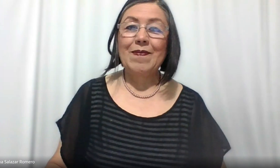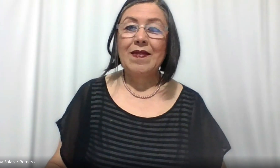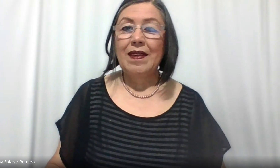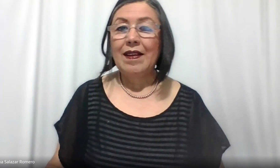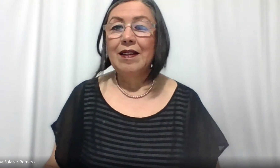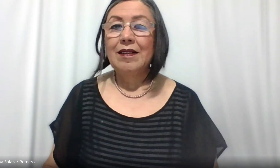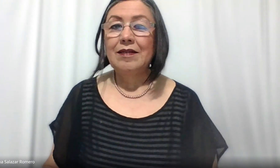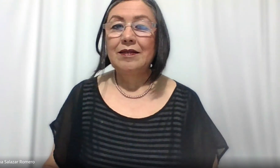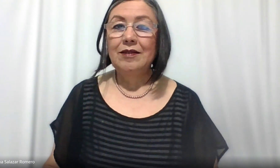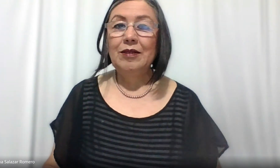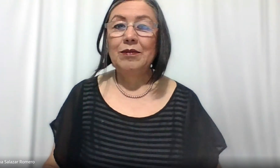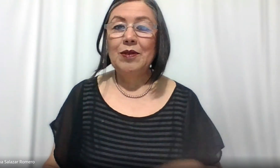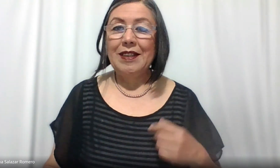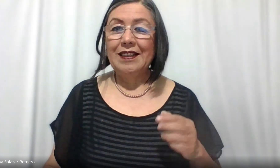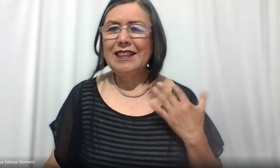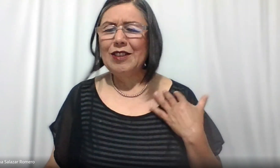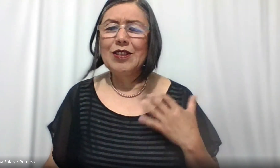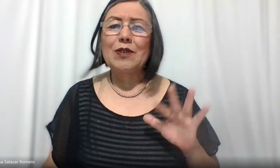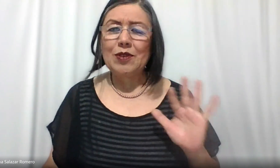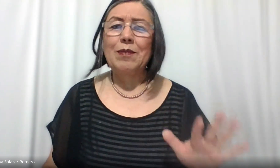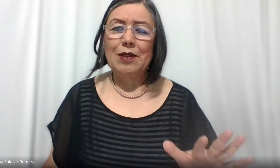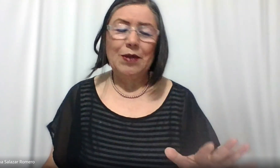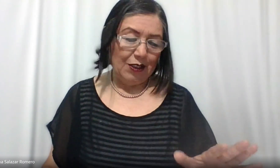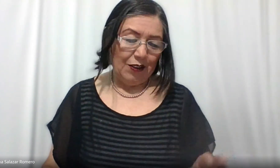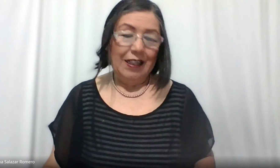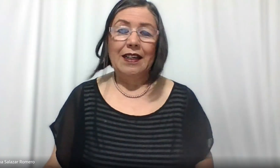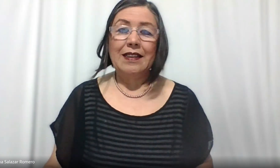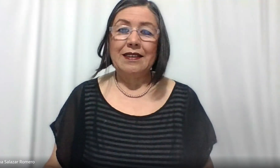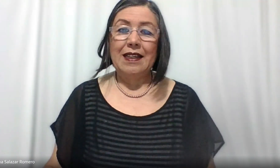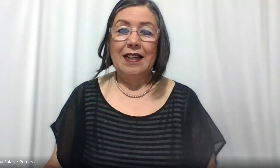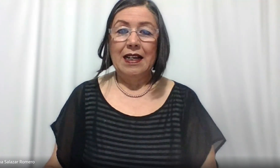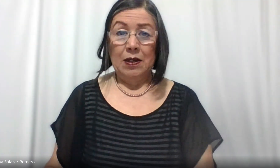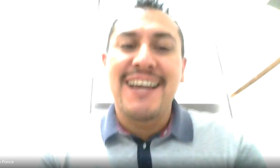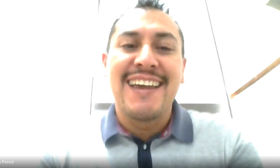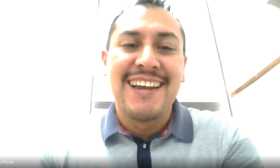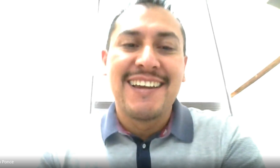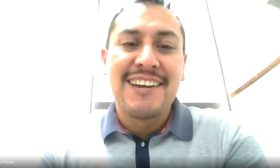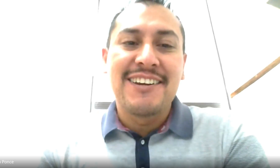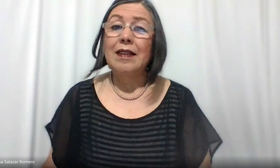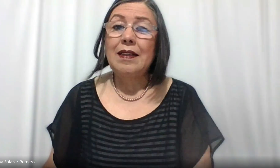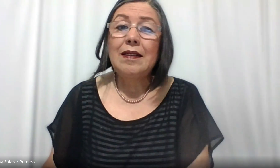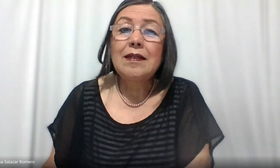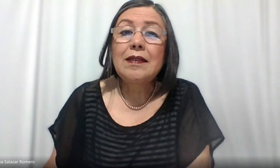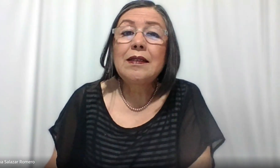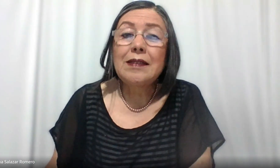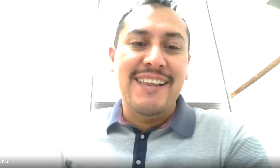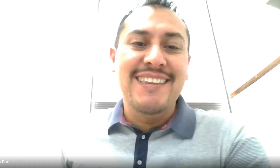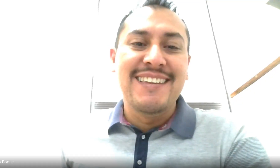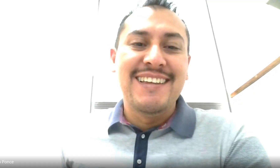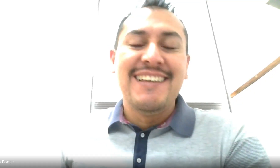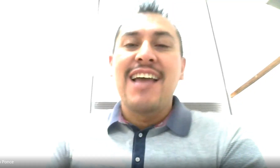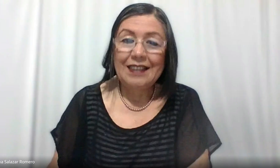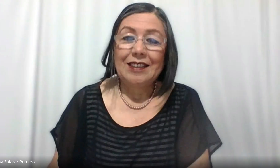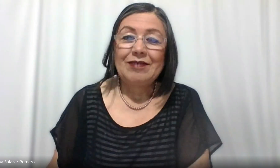Ujú. Muy bien, casi no se le escucha, pero bueno, creo que igual. Ajá, creo que ya, ya,